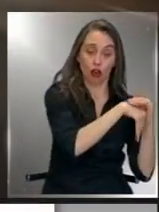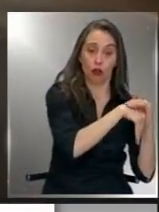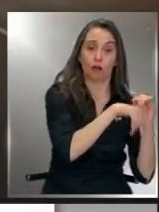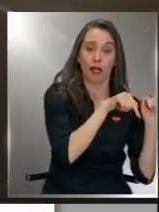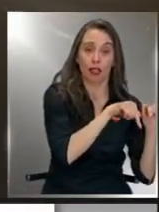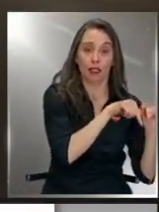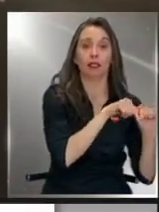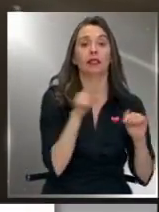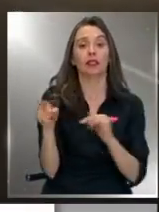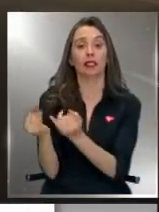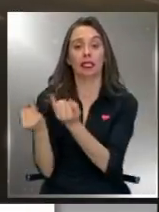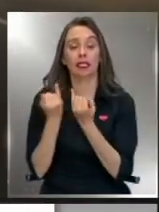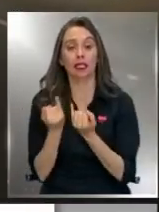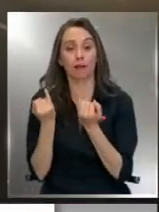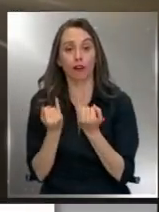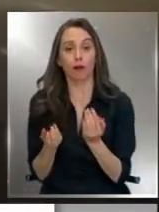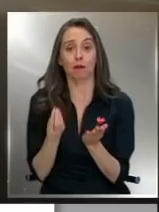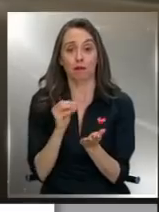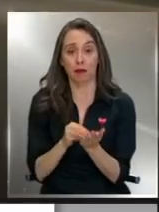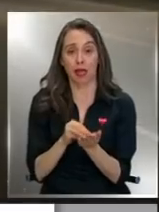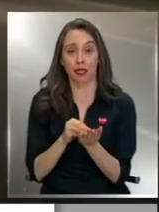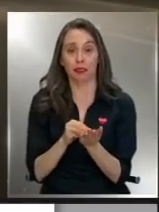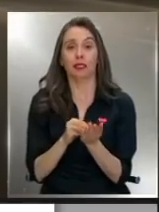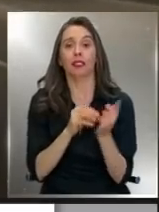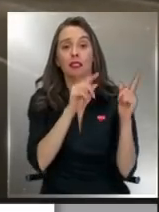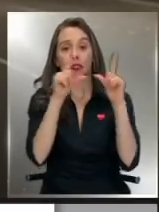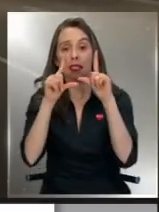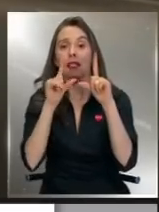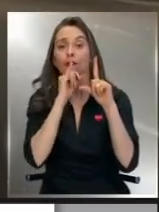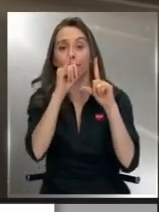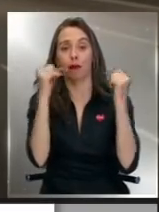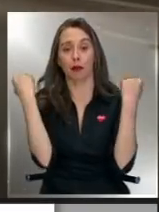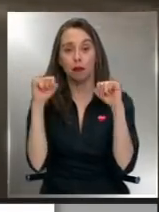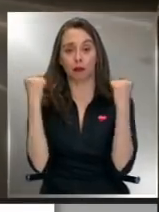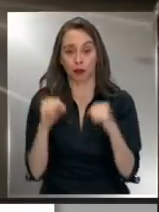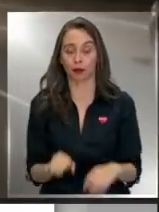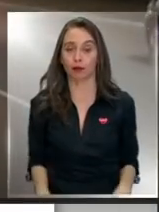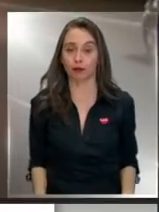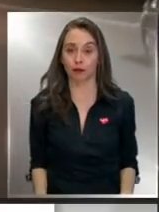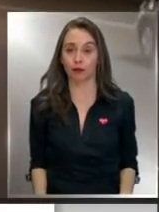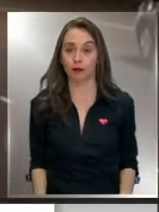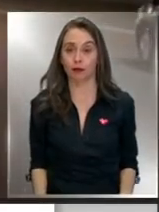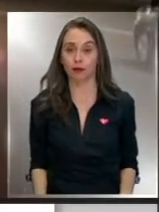concentración. Información que vamos a ampliar en nuestro bloque deportivo. Y porque no es fácil